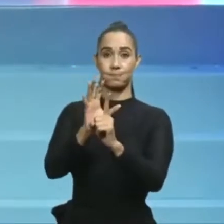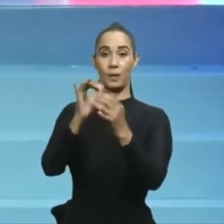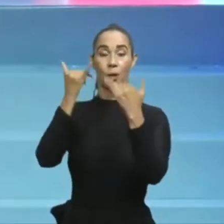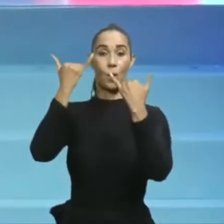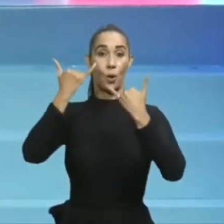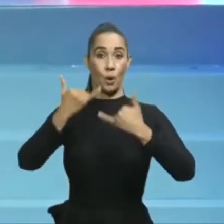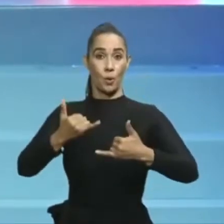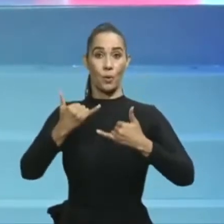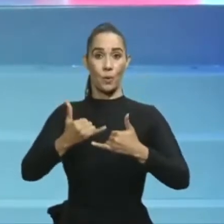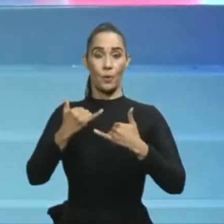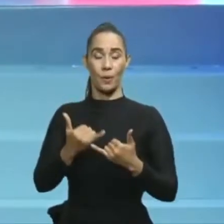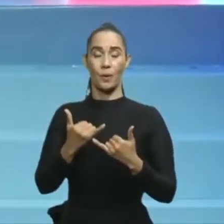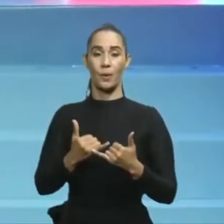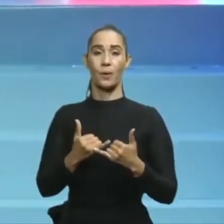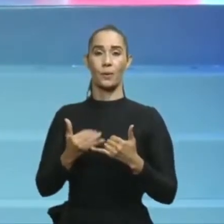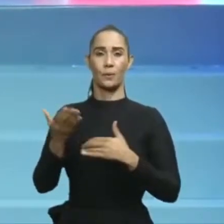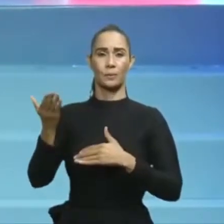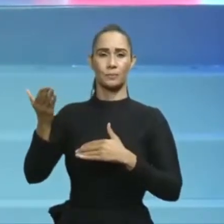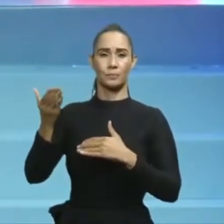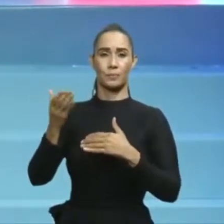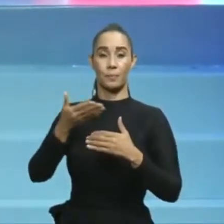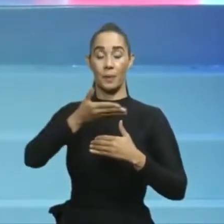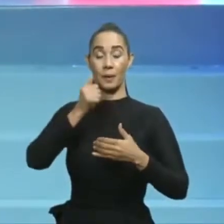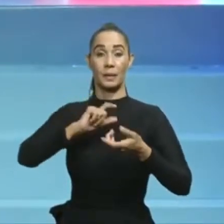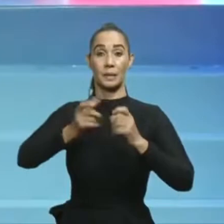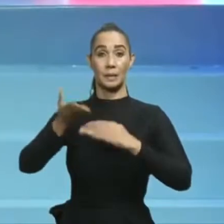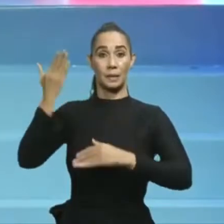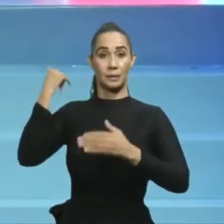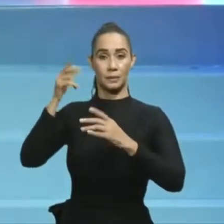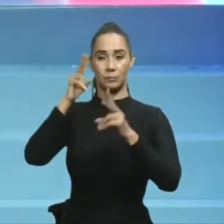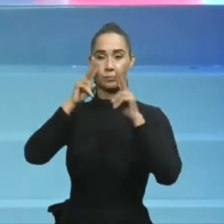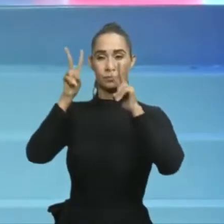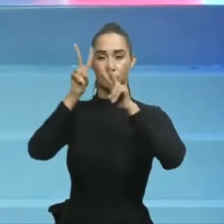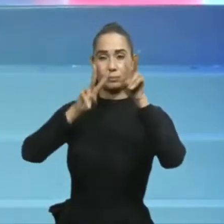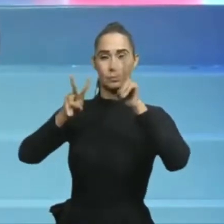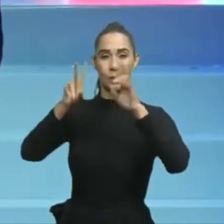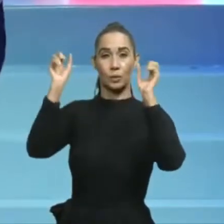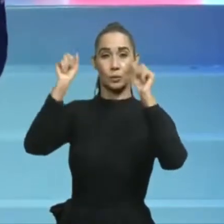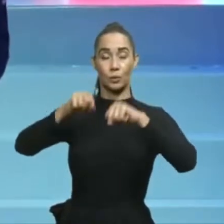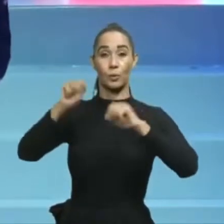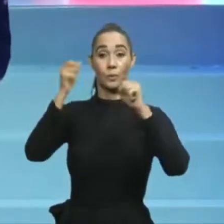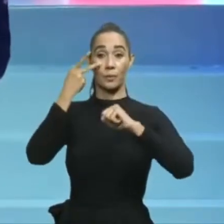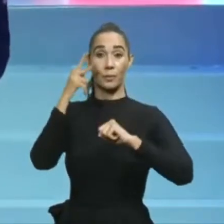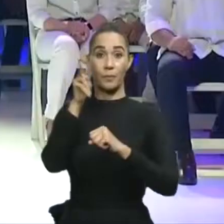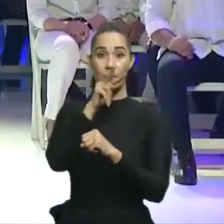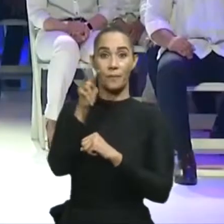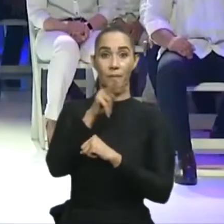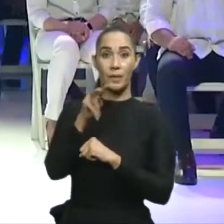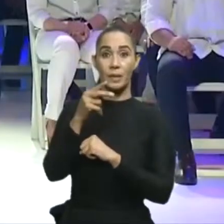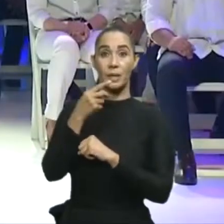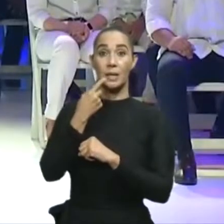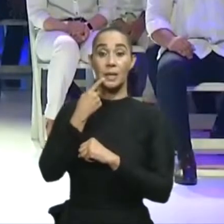existe como nunca antes una lupa constante que permite a todos los dominicanos vigilar y denunciar a quien actúa mal